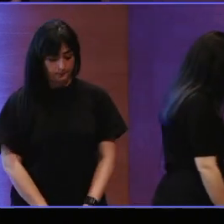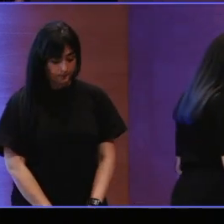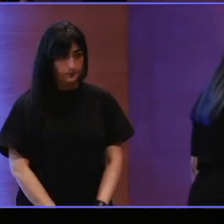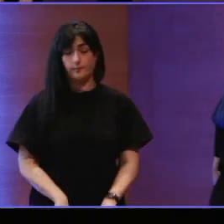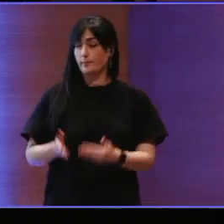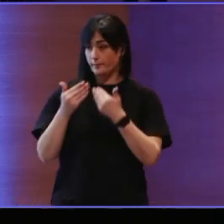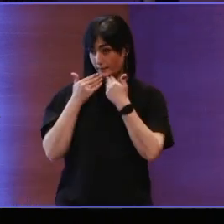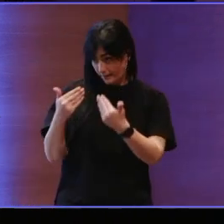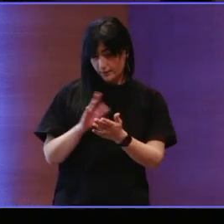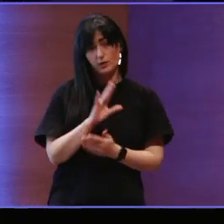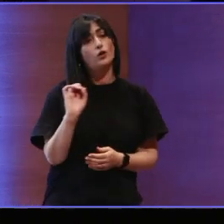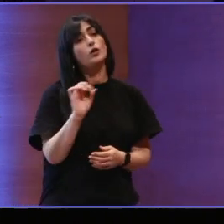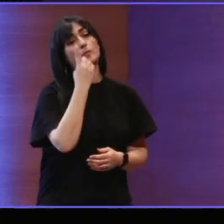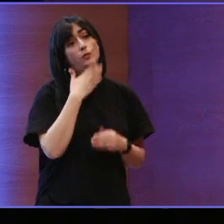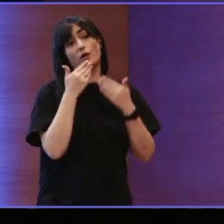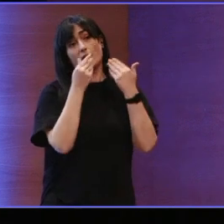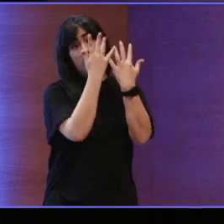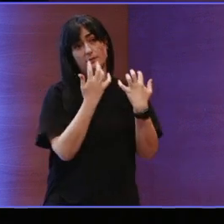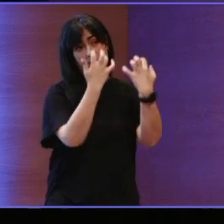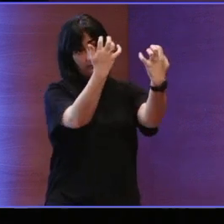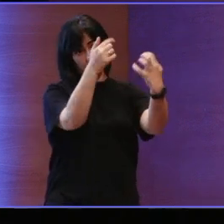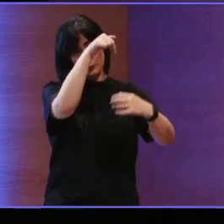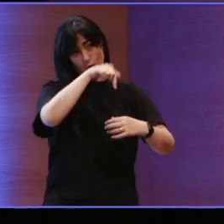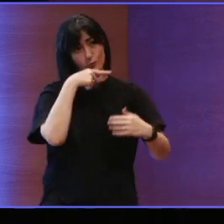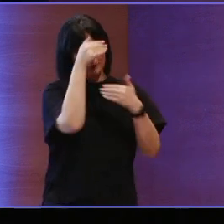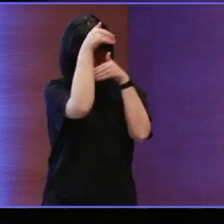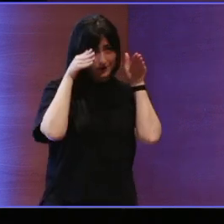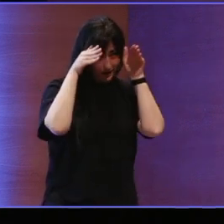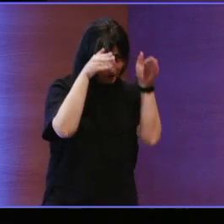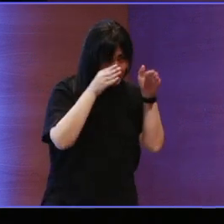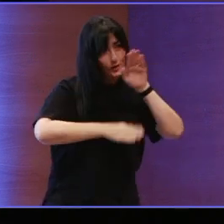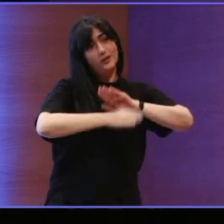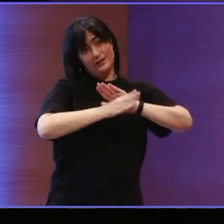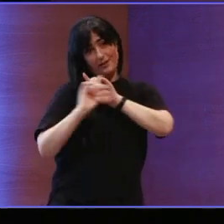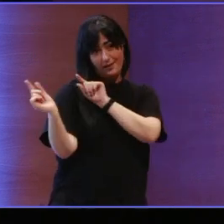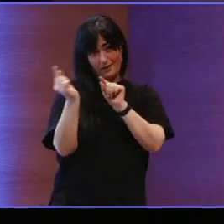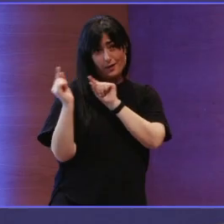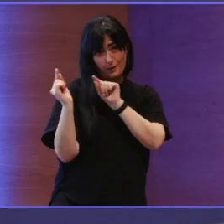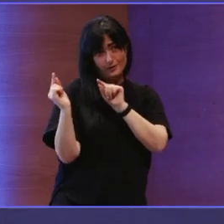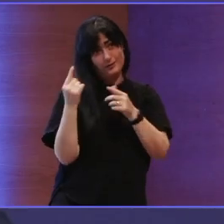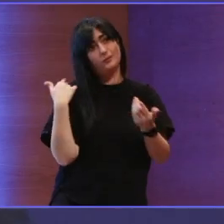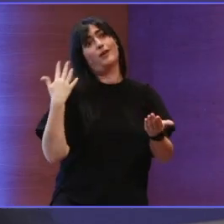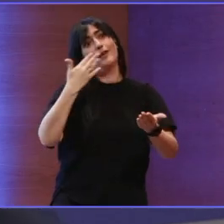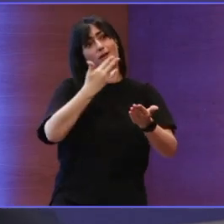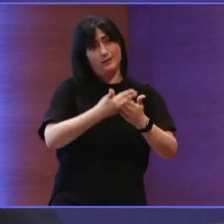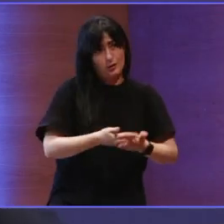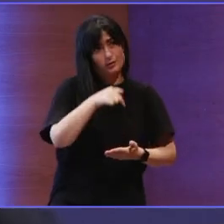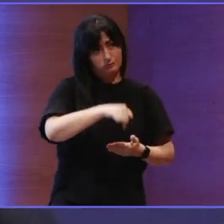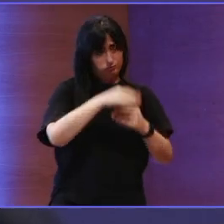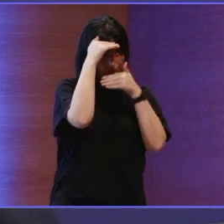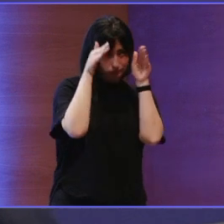En lo primero de todo agradecer al auditorio que siga con atención el el debate que haya podido llegar hasta aquí